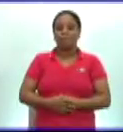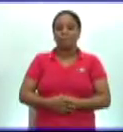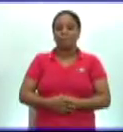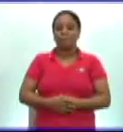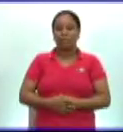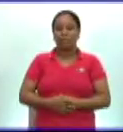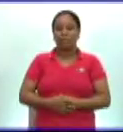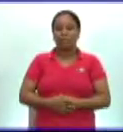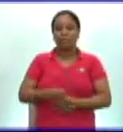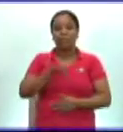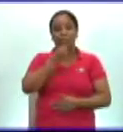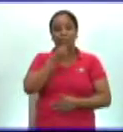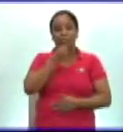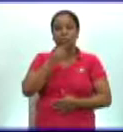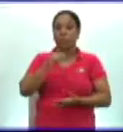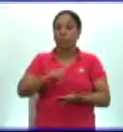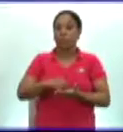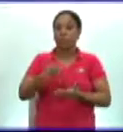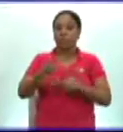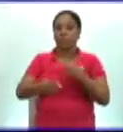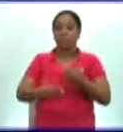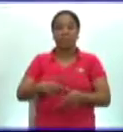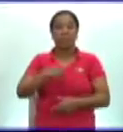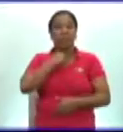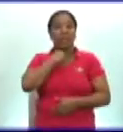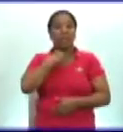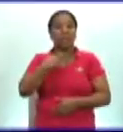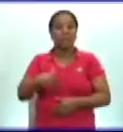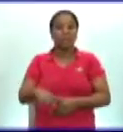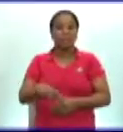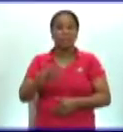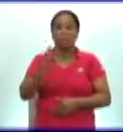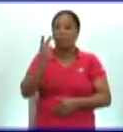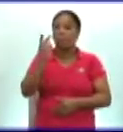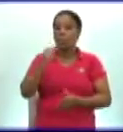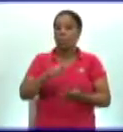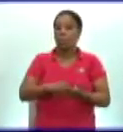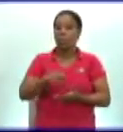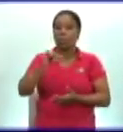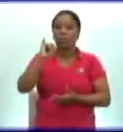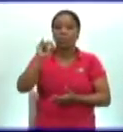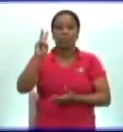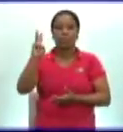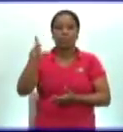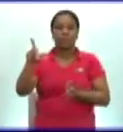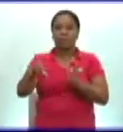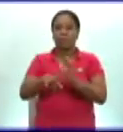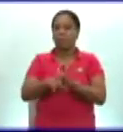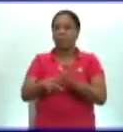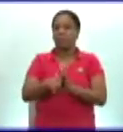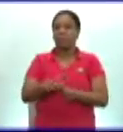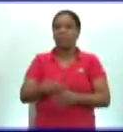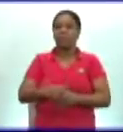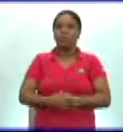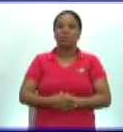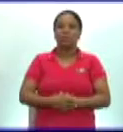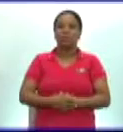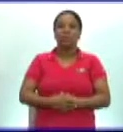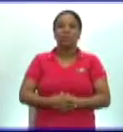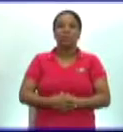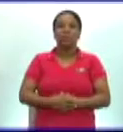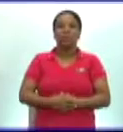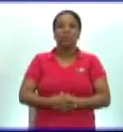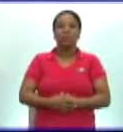Podemos entonces realizar la actividad 2.62 del libro de texto. Vamos